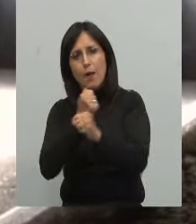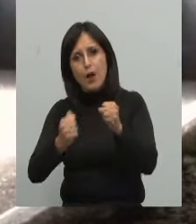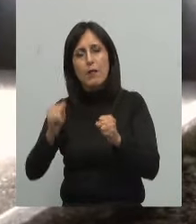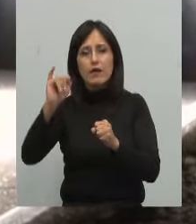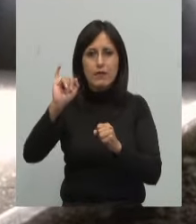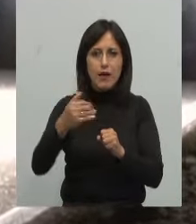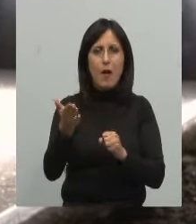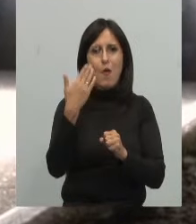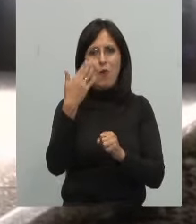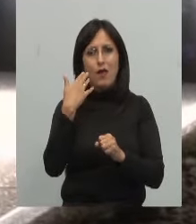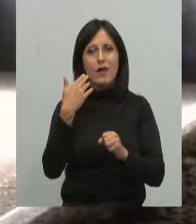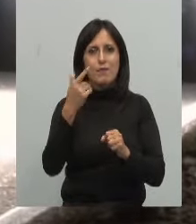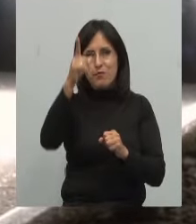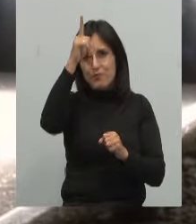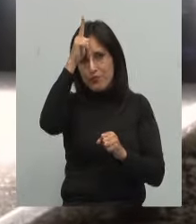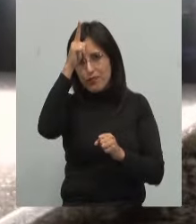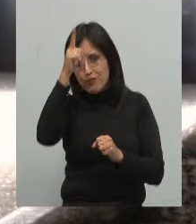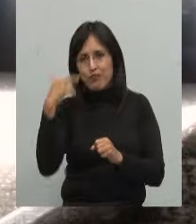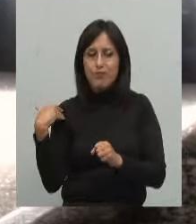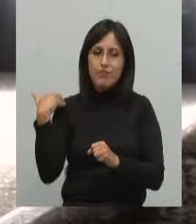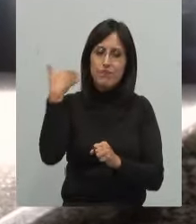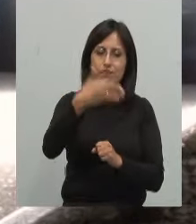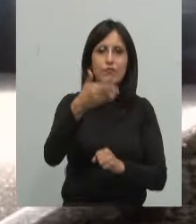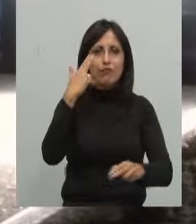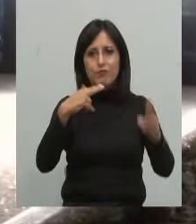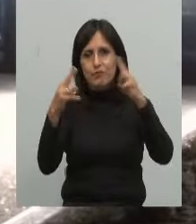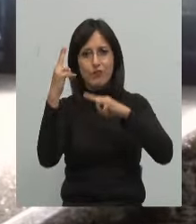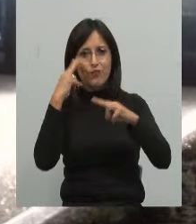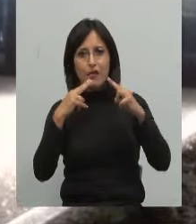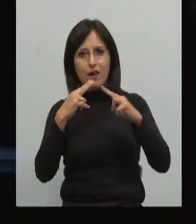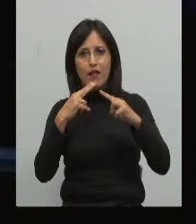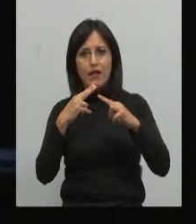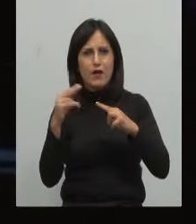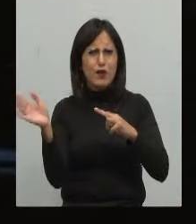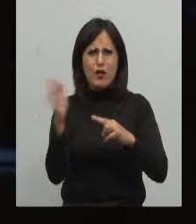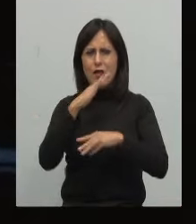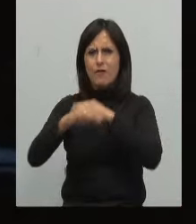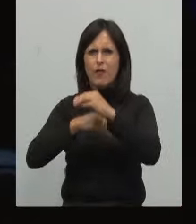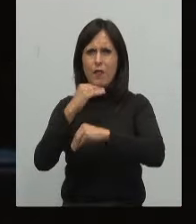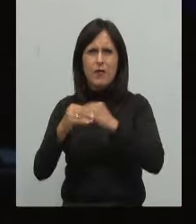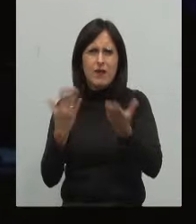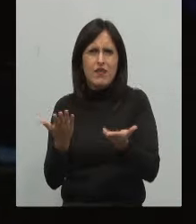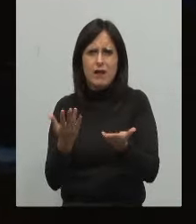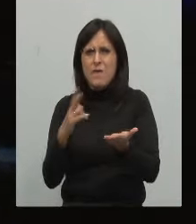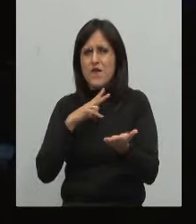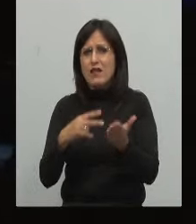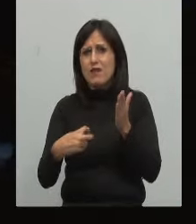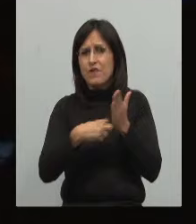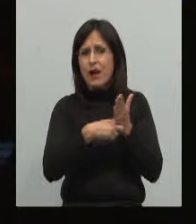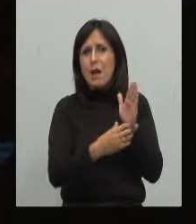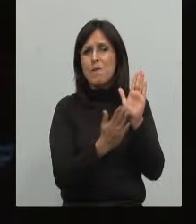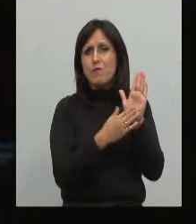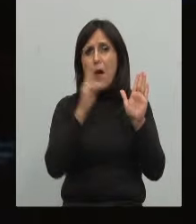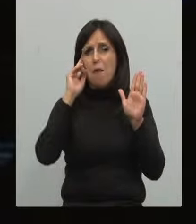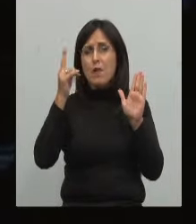van pasando los tiempos y uno se desespera, y recién a esa hora nos dijeron que si no aparecía,